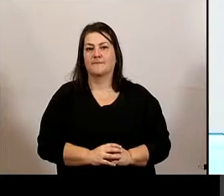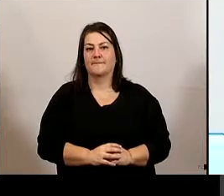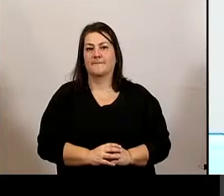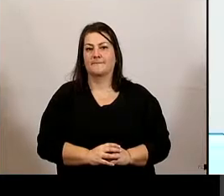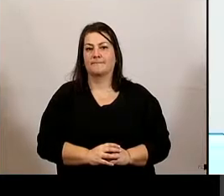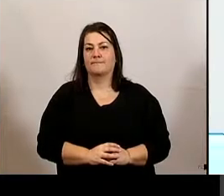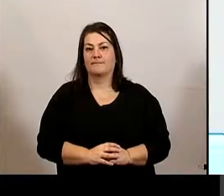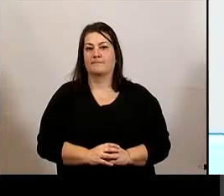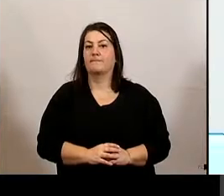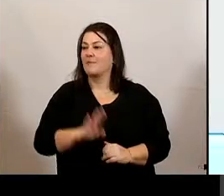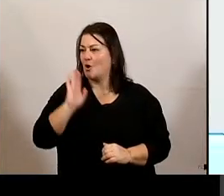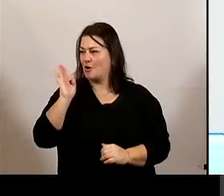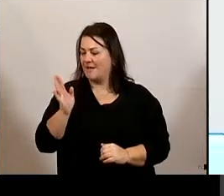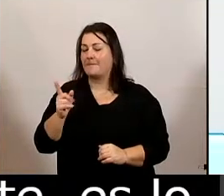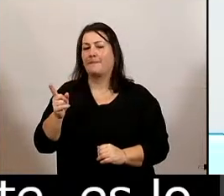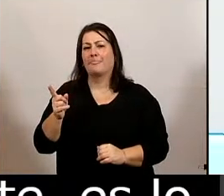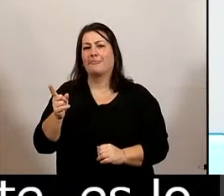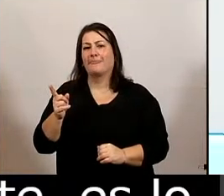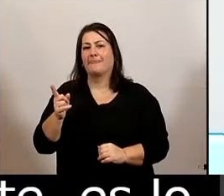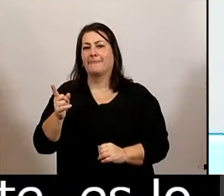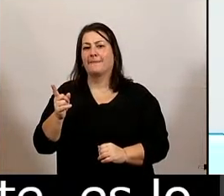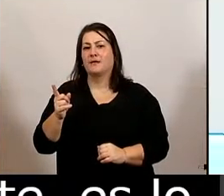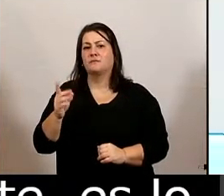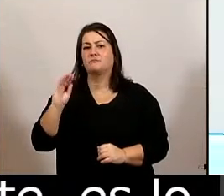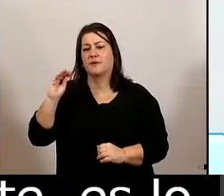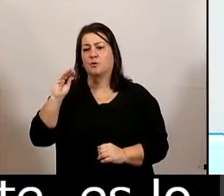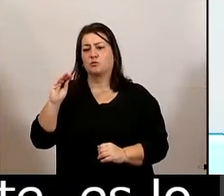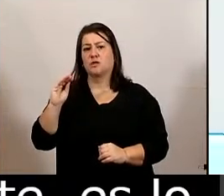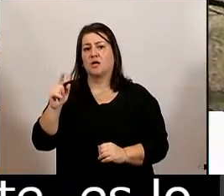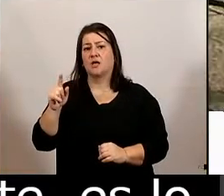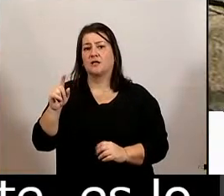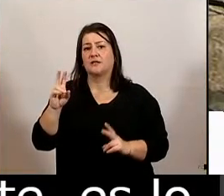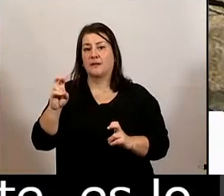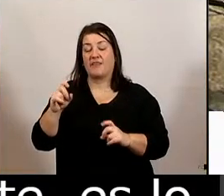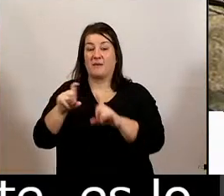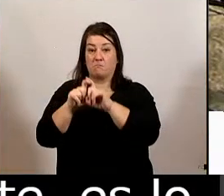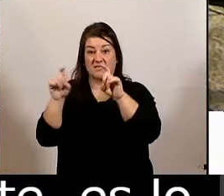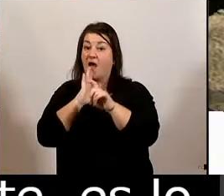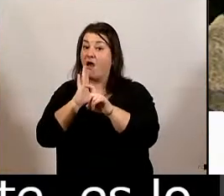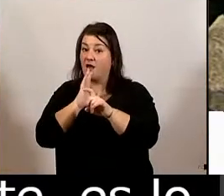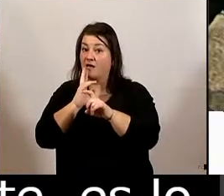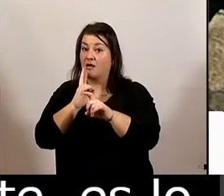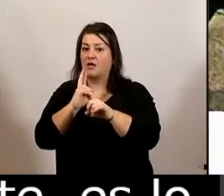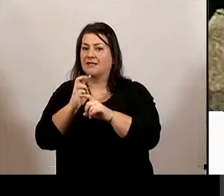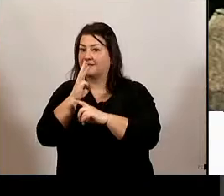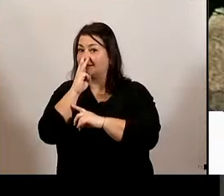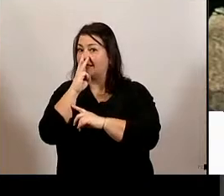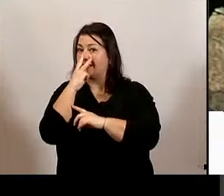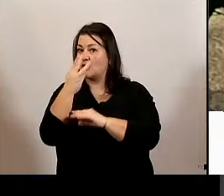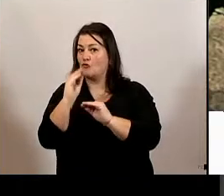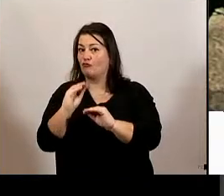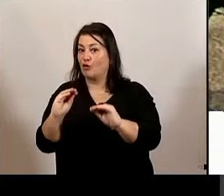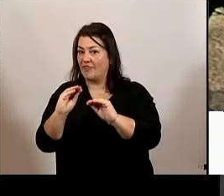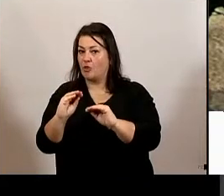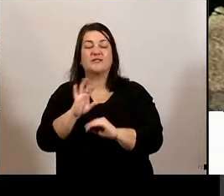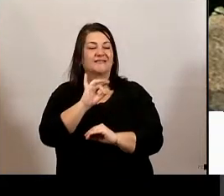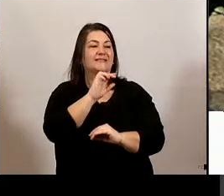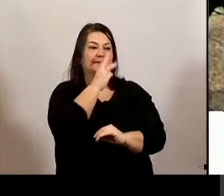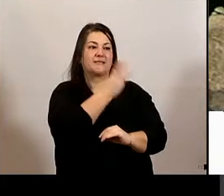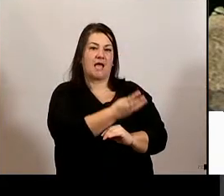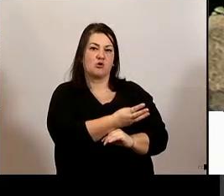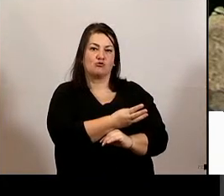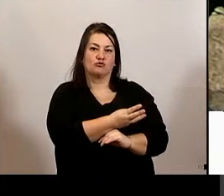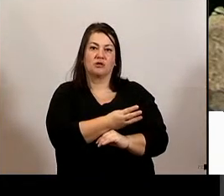Hola, consejera. Hola, buenos días. De nuevo sobre Envision. 3 años de formación. Sí, son 3 años.